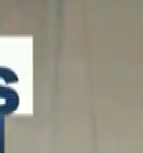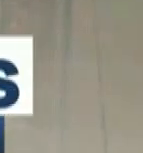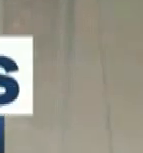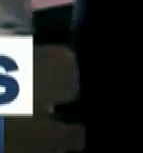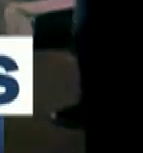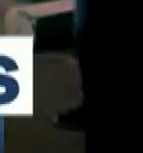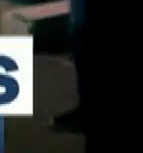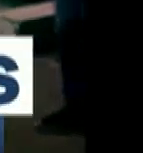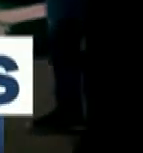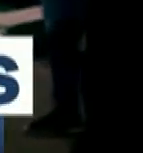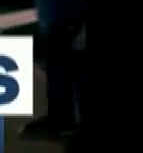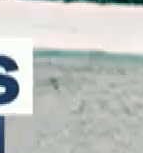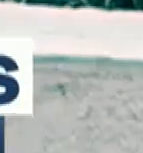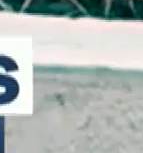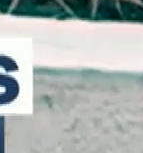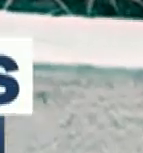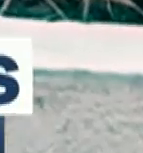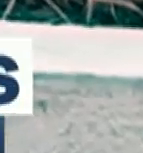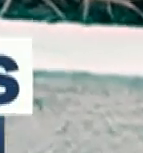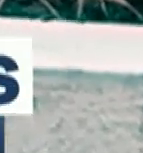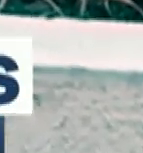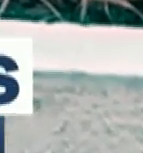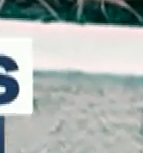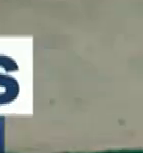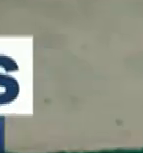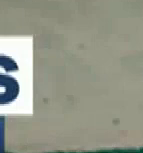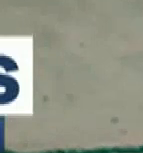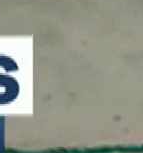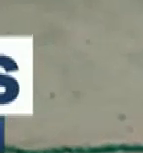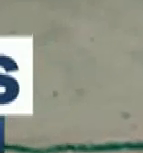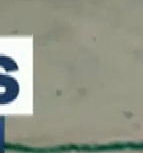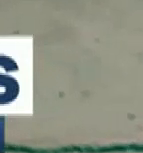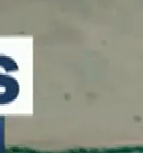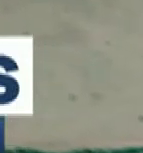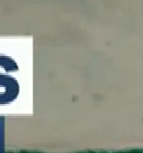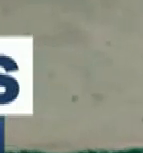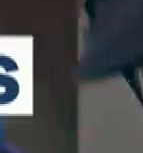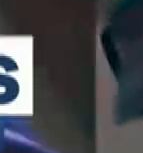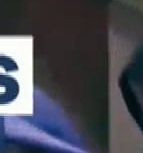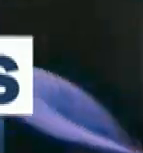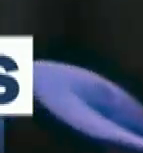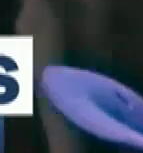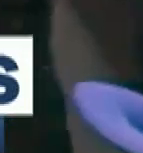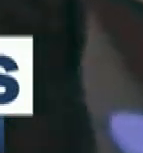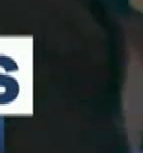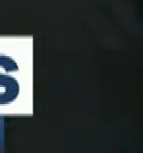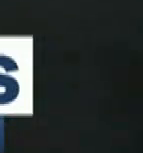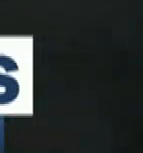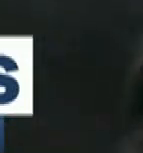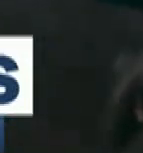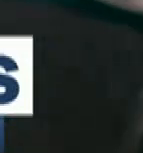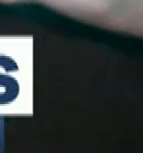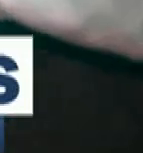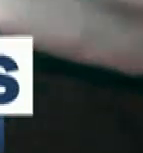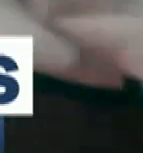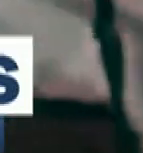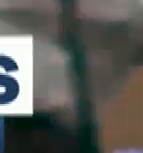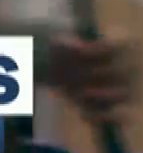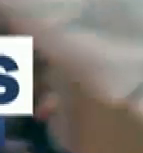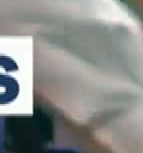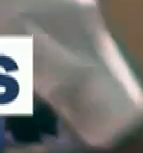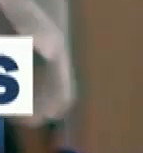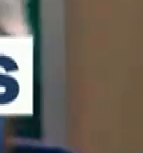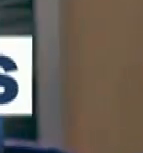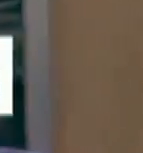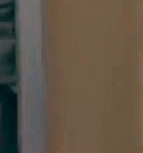Recuperan 990 mil dólares de los 6 mil que sujetos robaron a un ciudadano en uno de los parqueaderos de la Universidad de Guayaquil. Hay un detenido